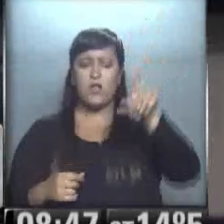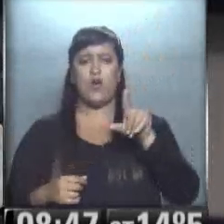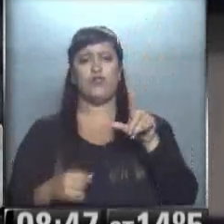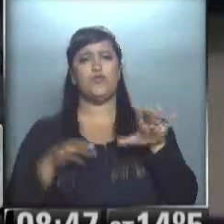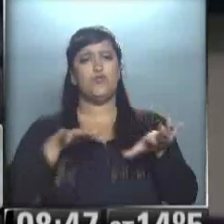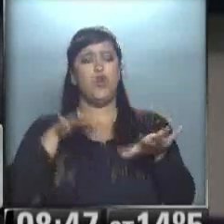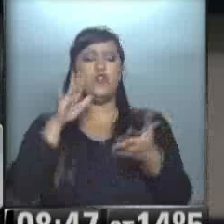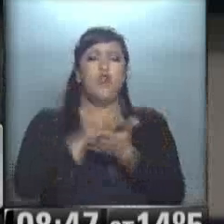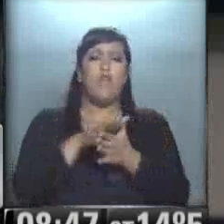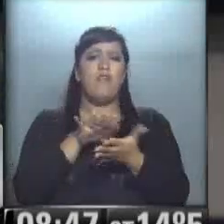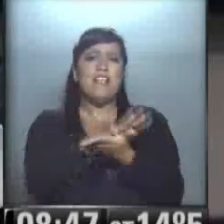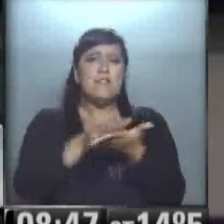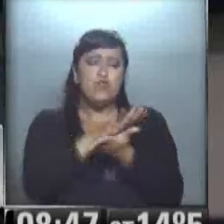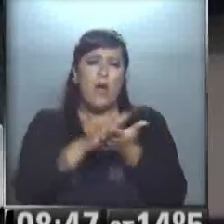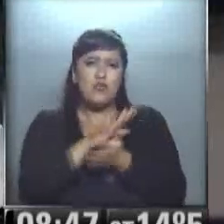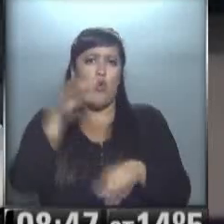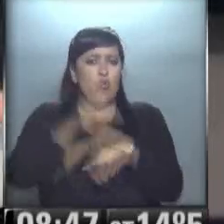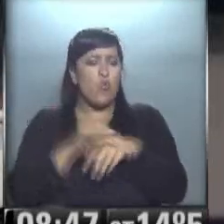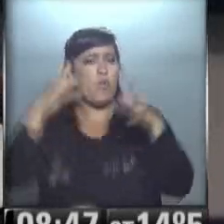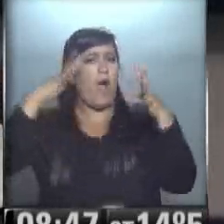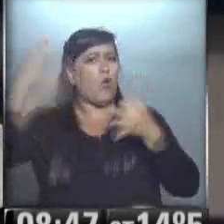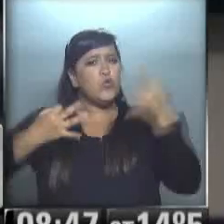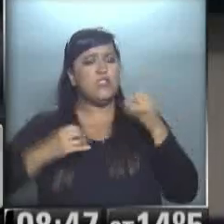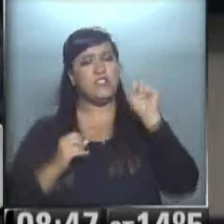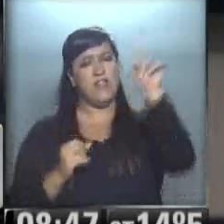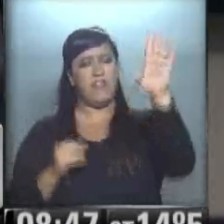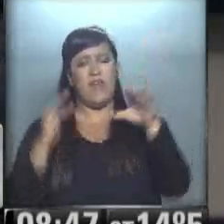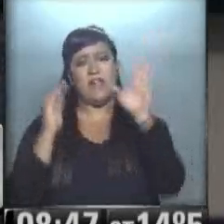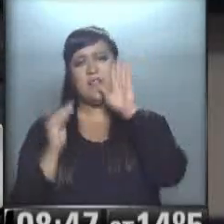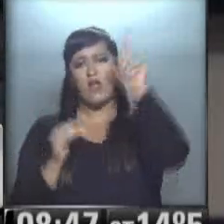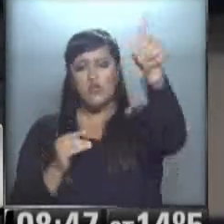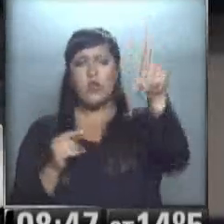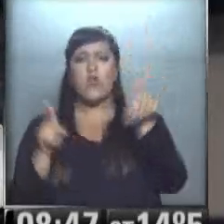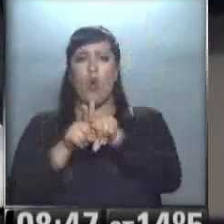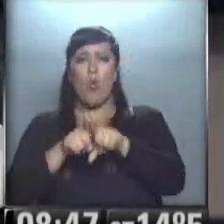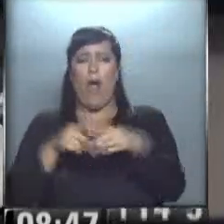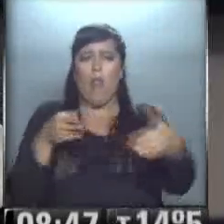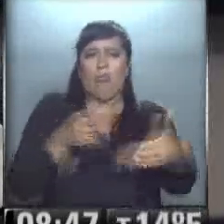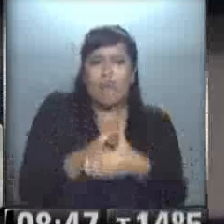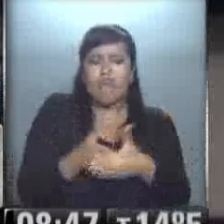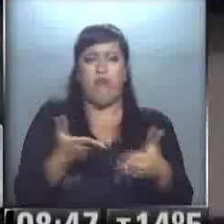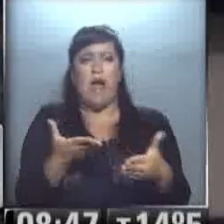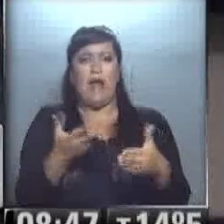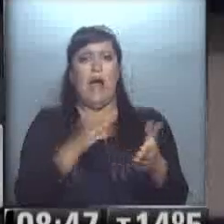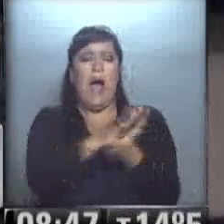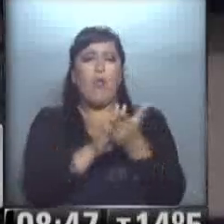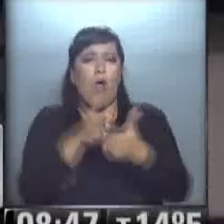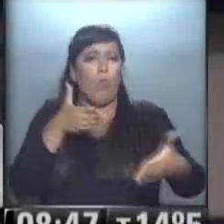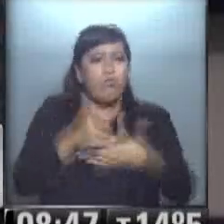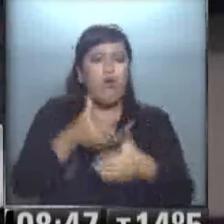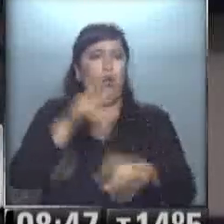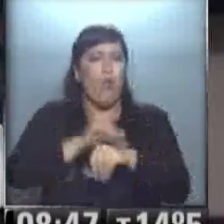situación generada una situación en la cual aparece absolutamente trabada la posibilidad de buscar un acuerdo de buscar una